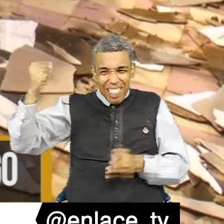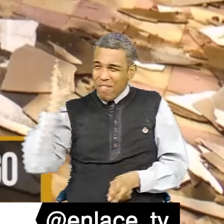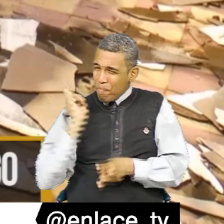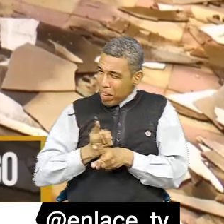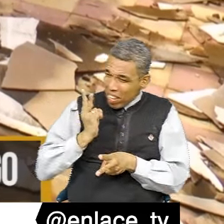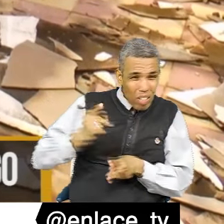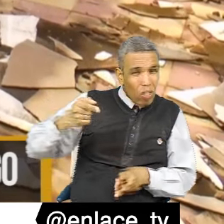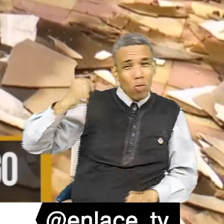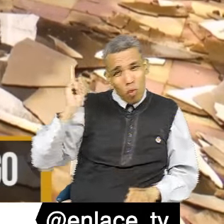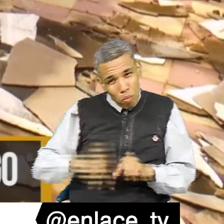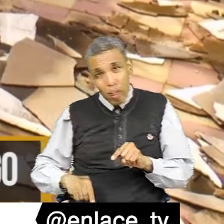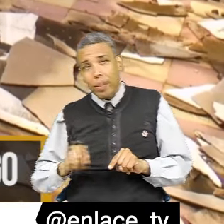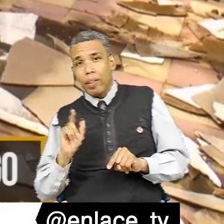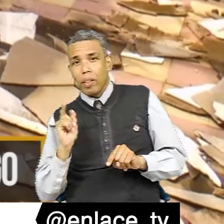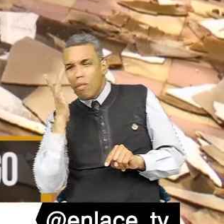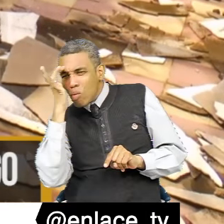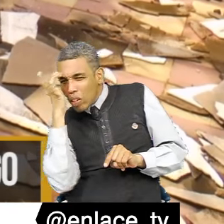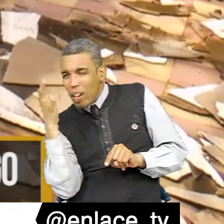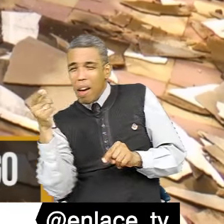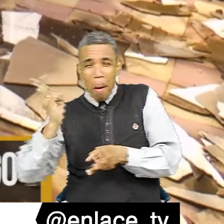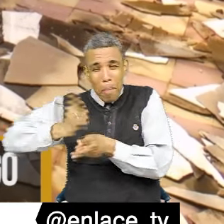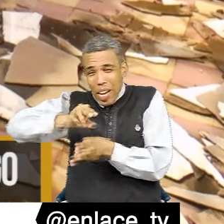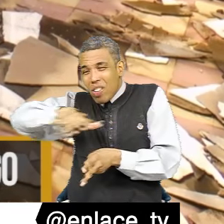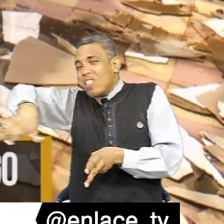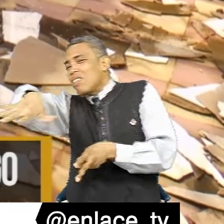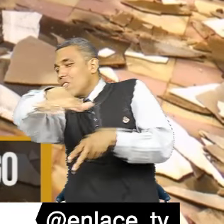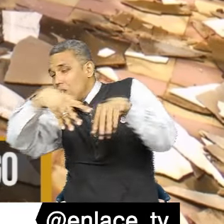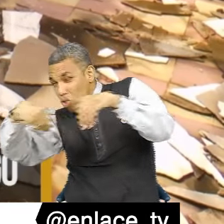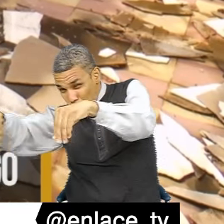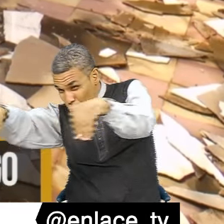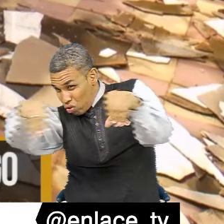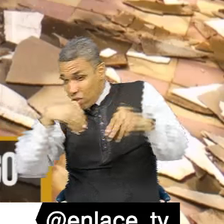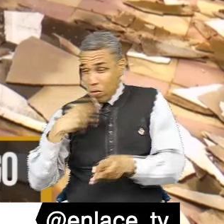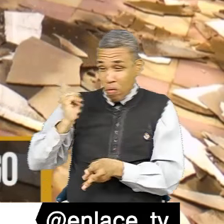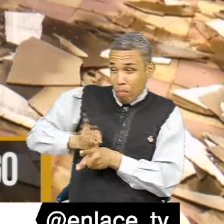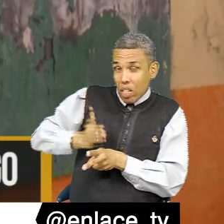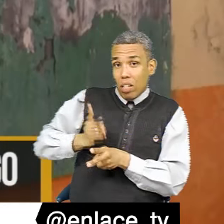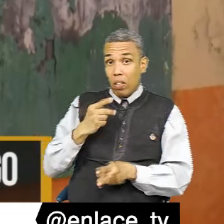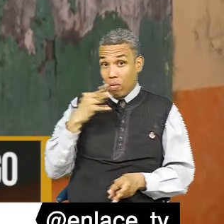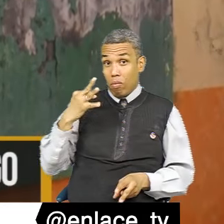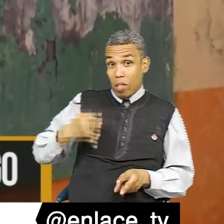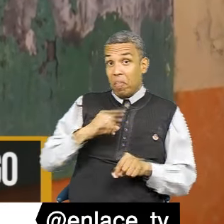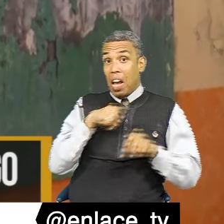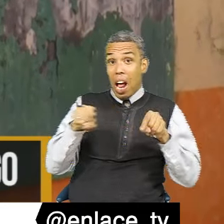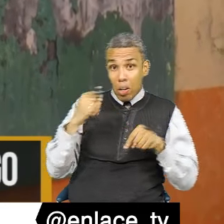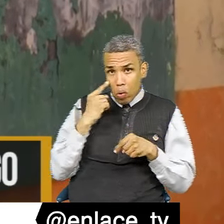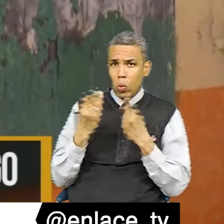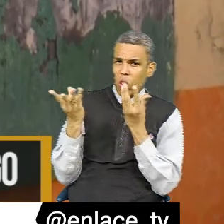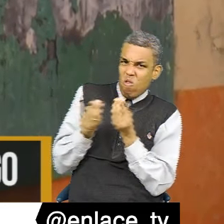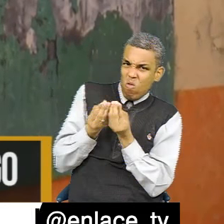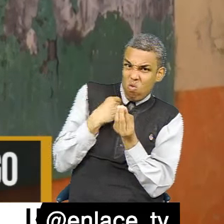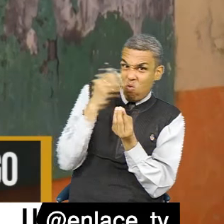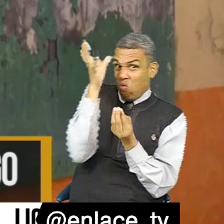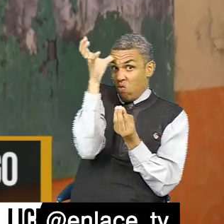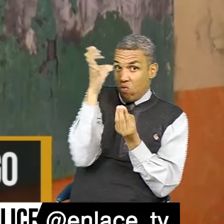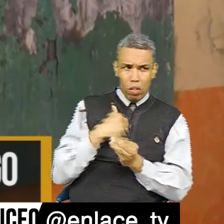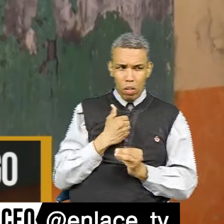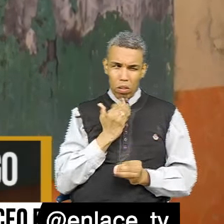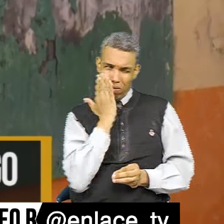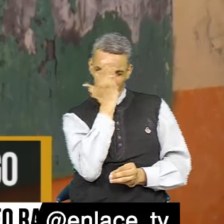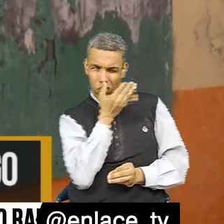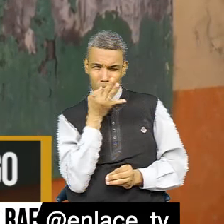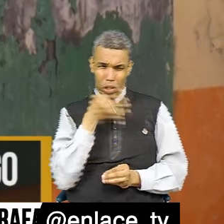ido, nuevamente han hecho la revisión y efectivamente corroboran la información, está en alto riesgo. También hay un proceso en fiscalía